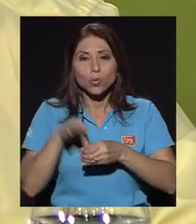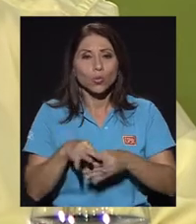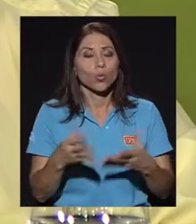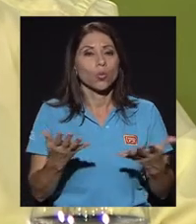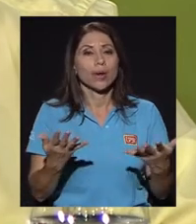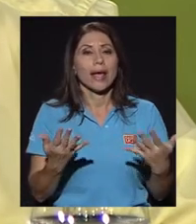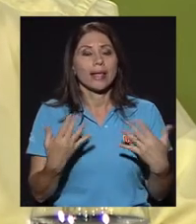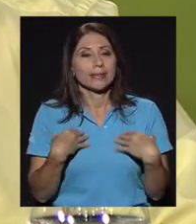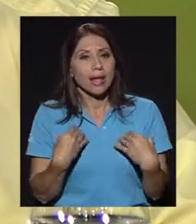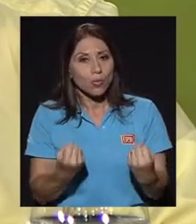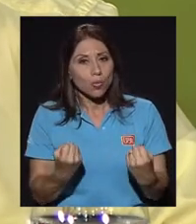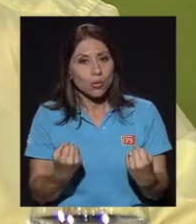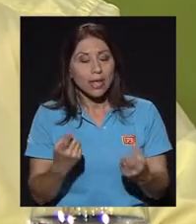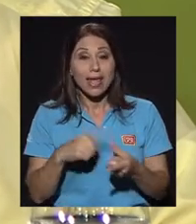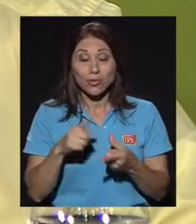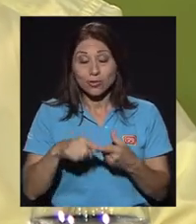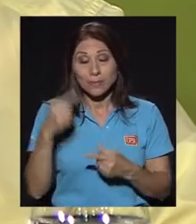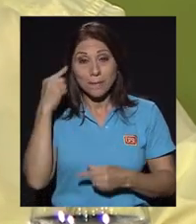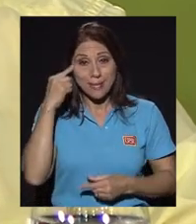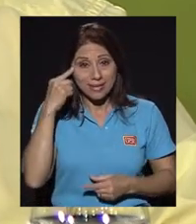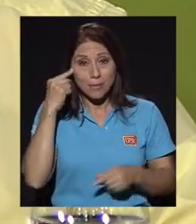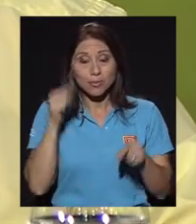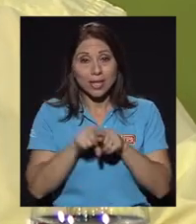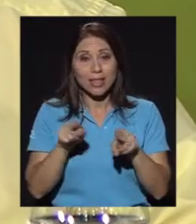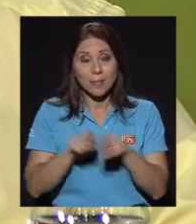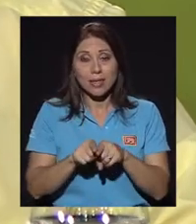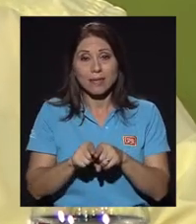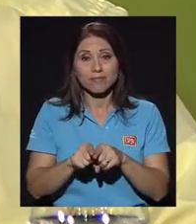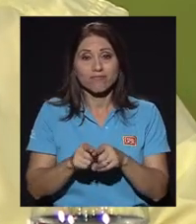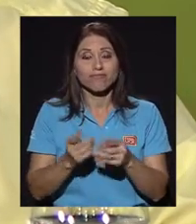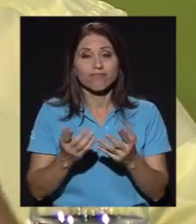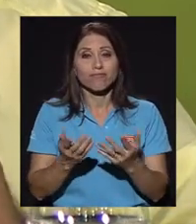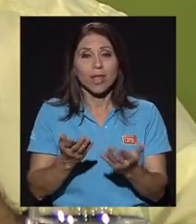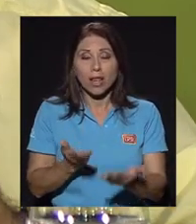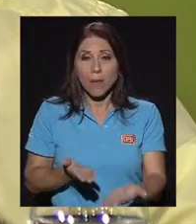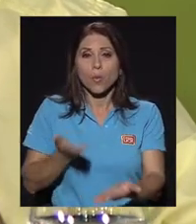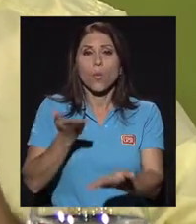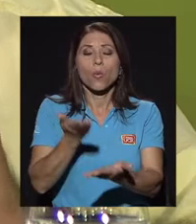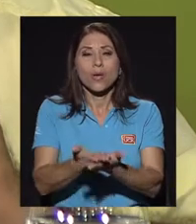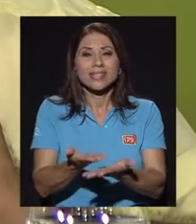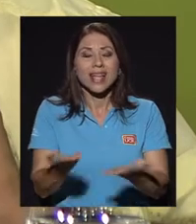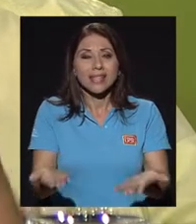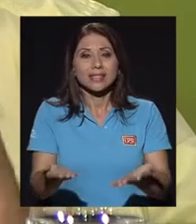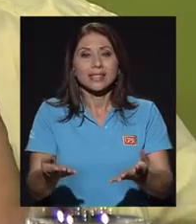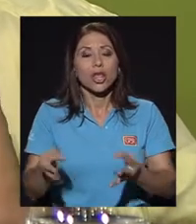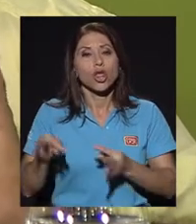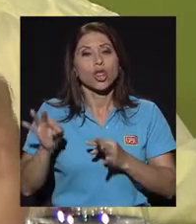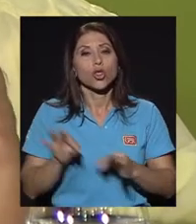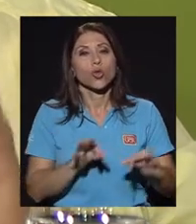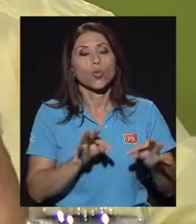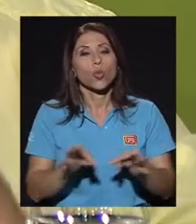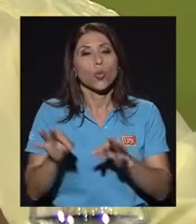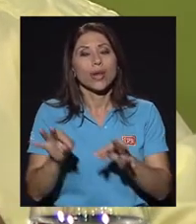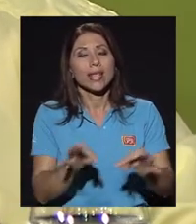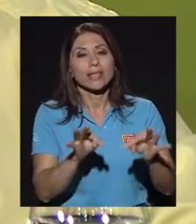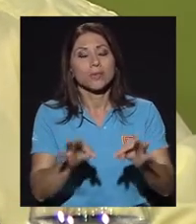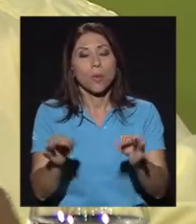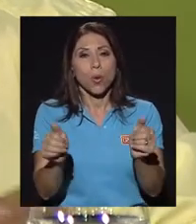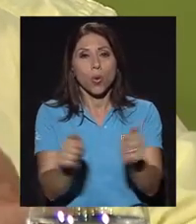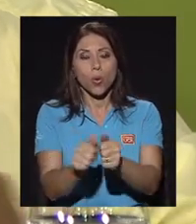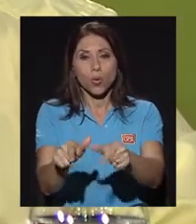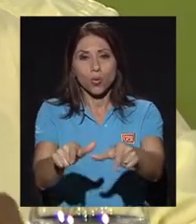salud. Entonces pensamos que también la propuesta es turismo para, en conjunto con el